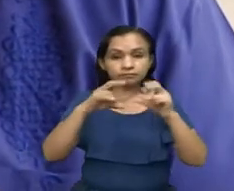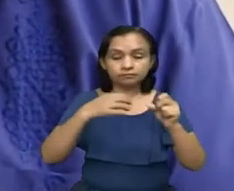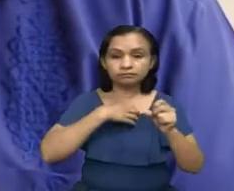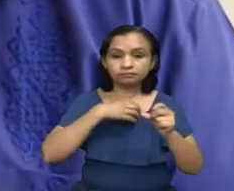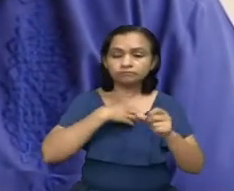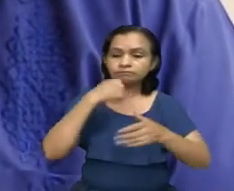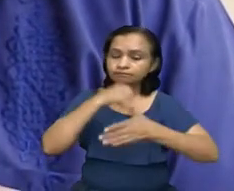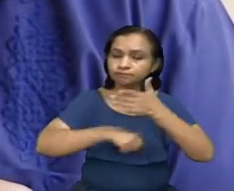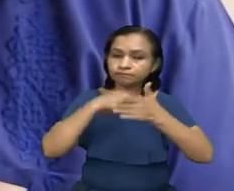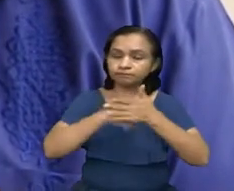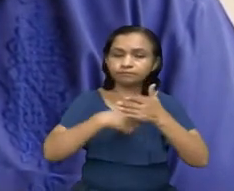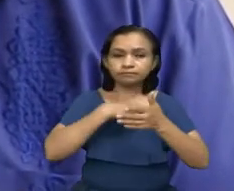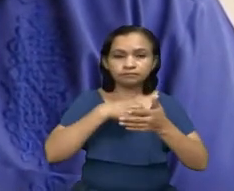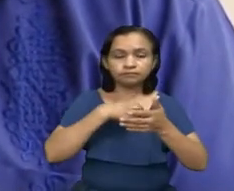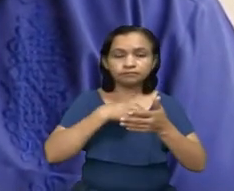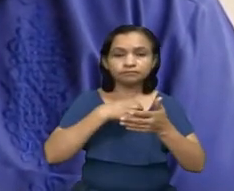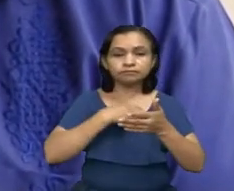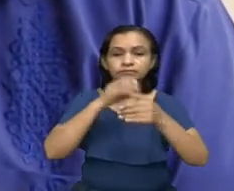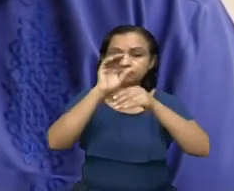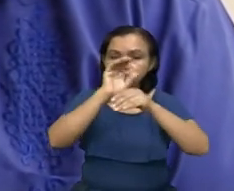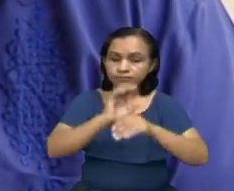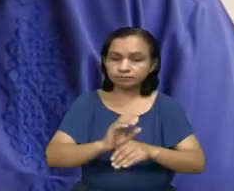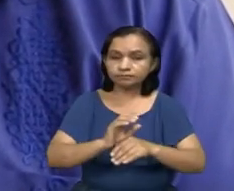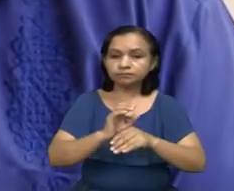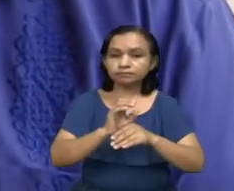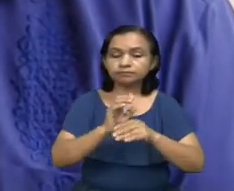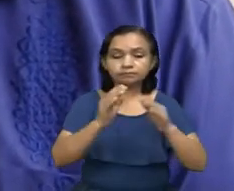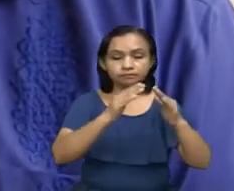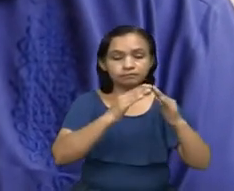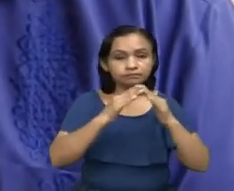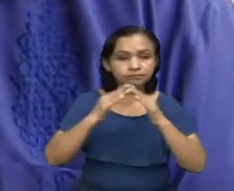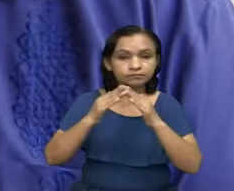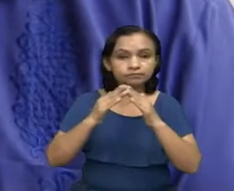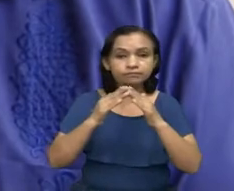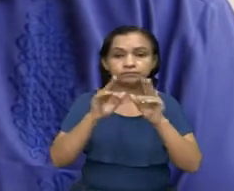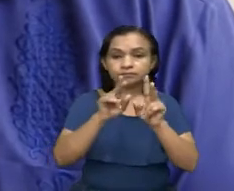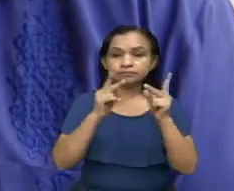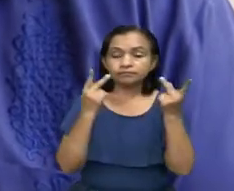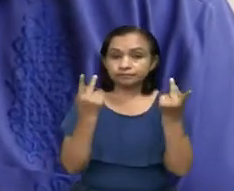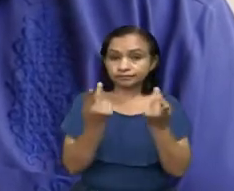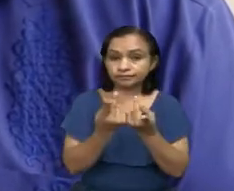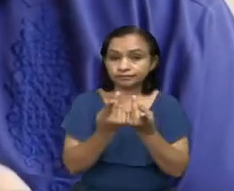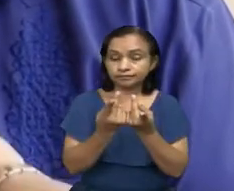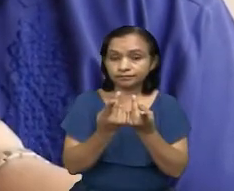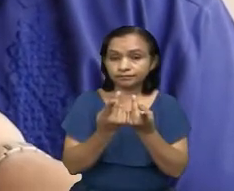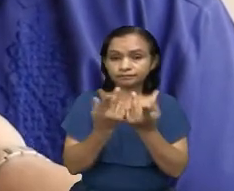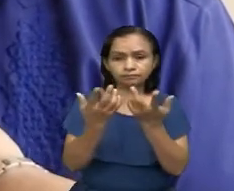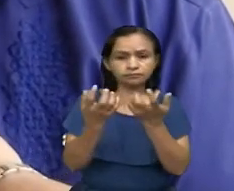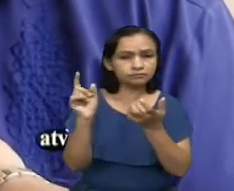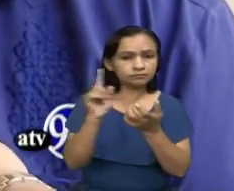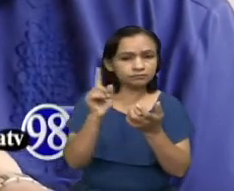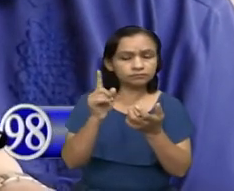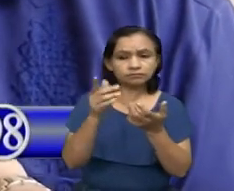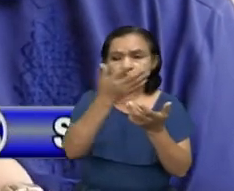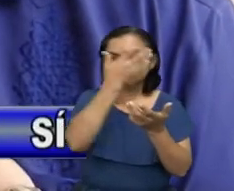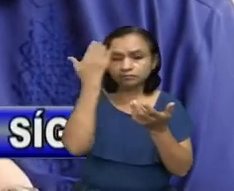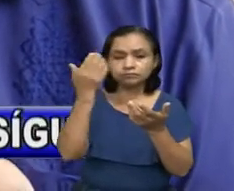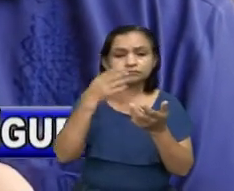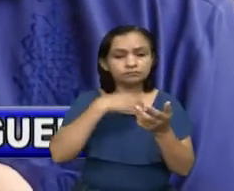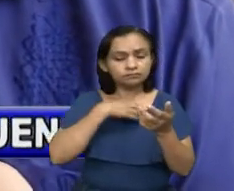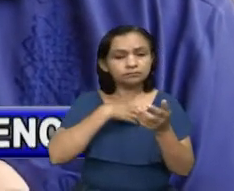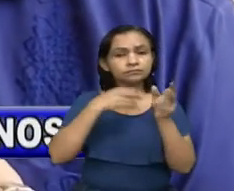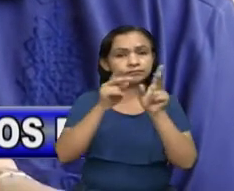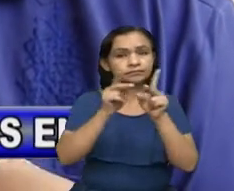sus reivindicaciones comunitarias, es decir, que no querían dejar de ser quienes